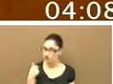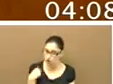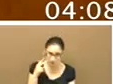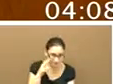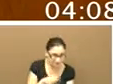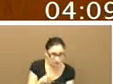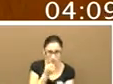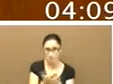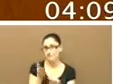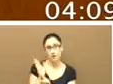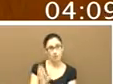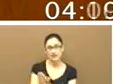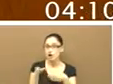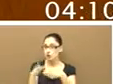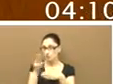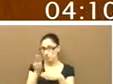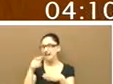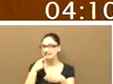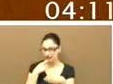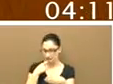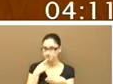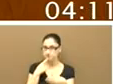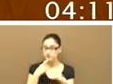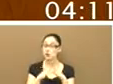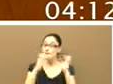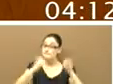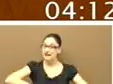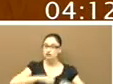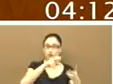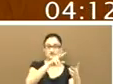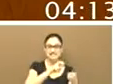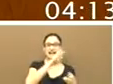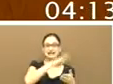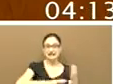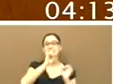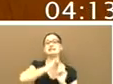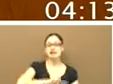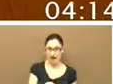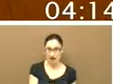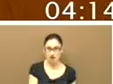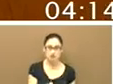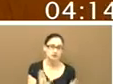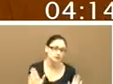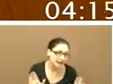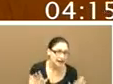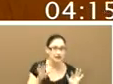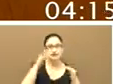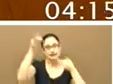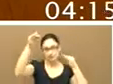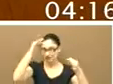Popular, veo rechazar el pacto fiscal catalán. Hombre, quizás había que matizar. Nosotros hubiéramos puesto